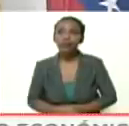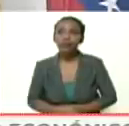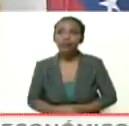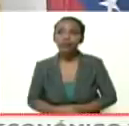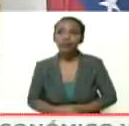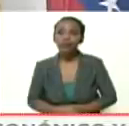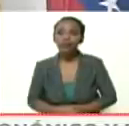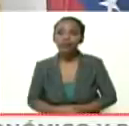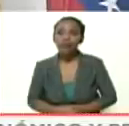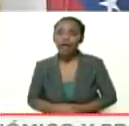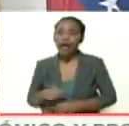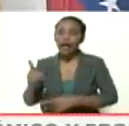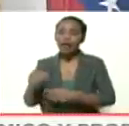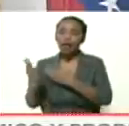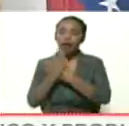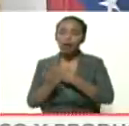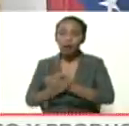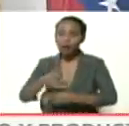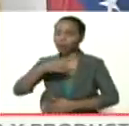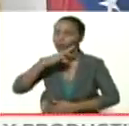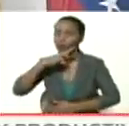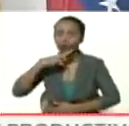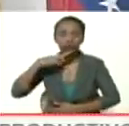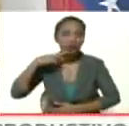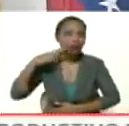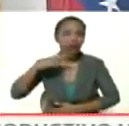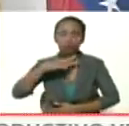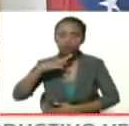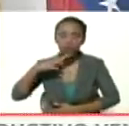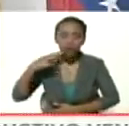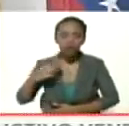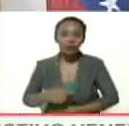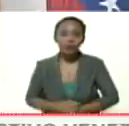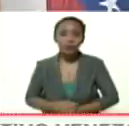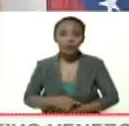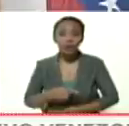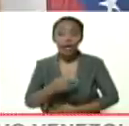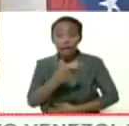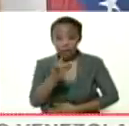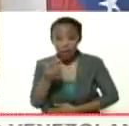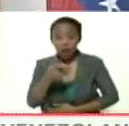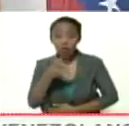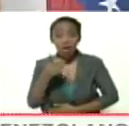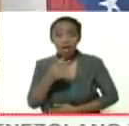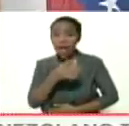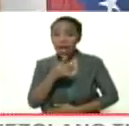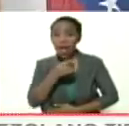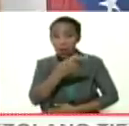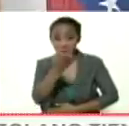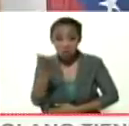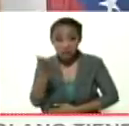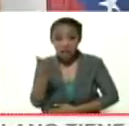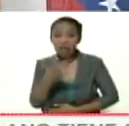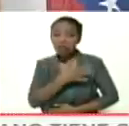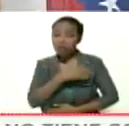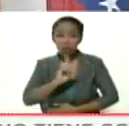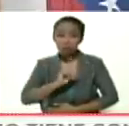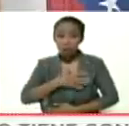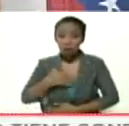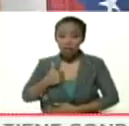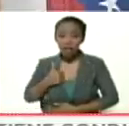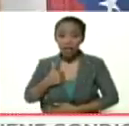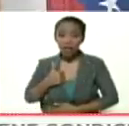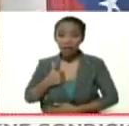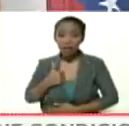Ah, sanador, sabroso y sanador. El que lo quiera y el que no esté de acuerdo, que no lo haga. Para eso hay democracia